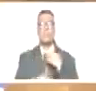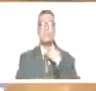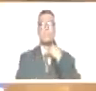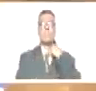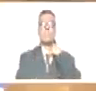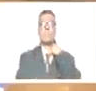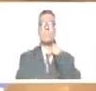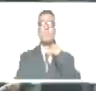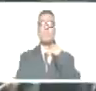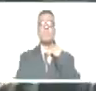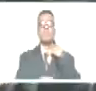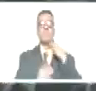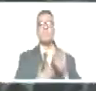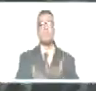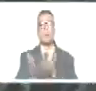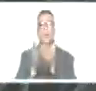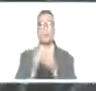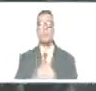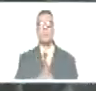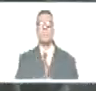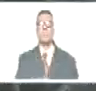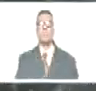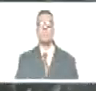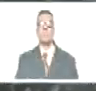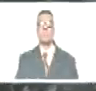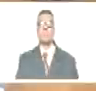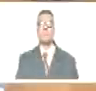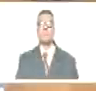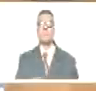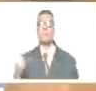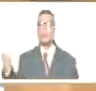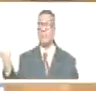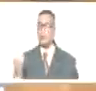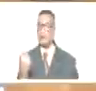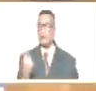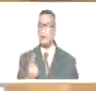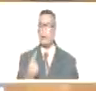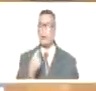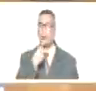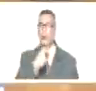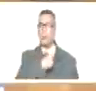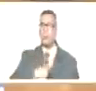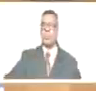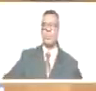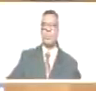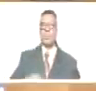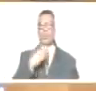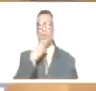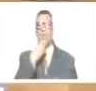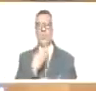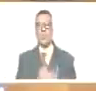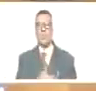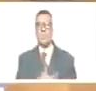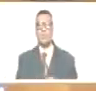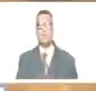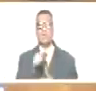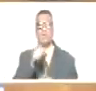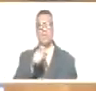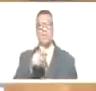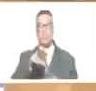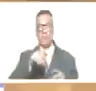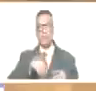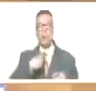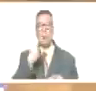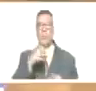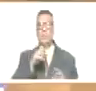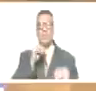de servicio. Y hemos venido, señor presidente, agradezco este derecho de palabra, aquí ante